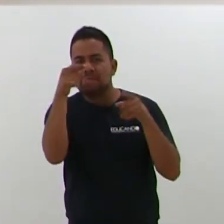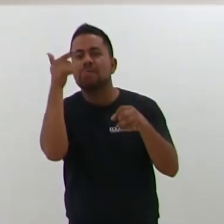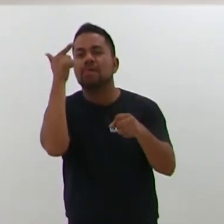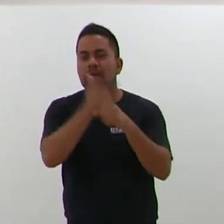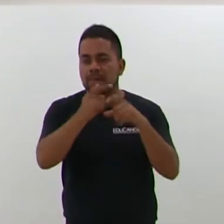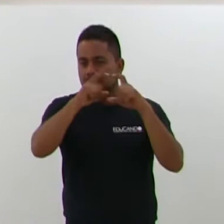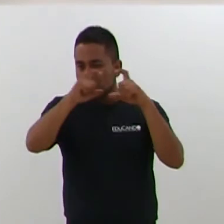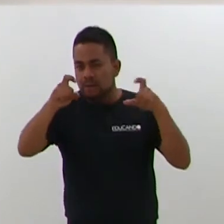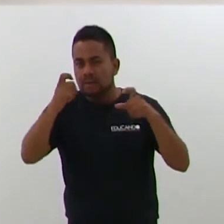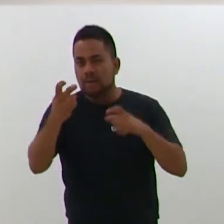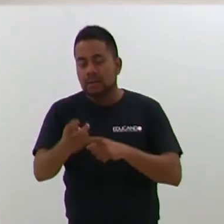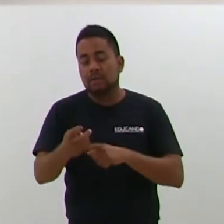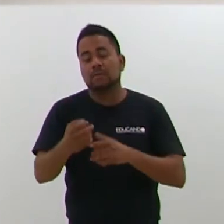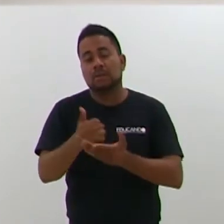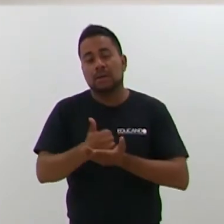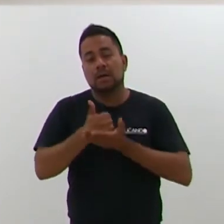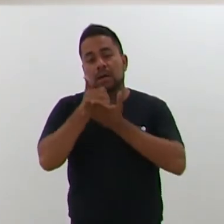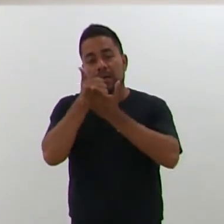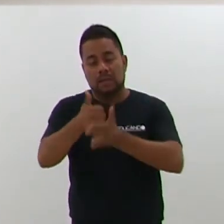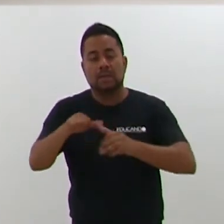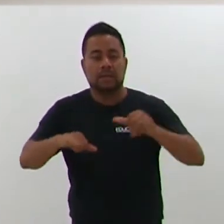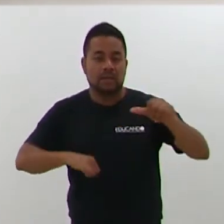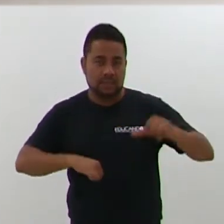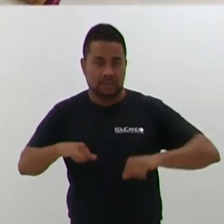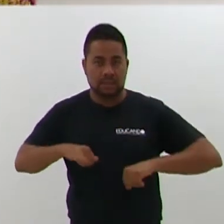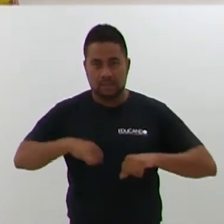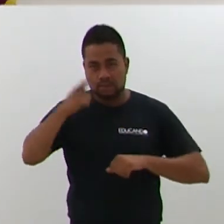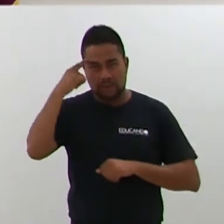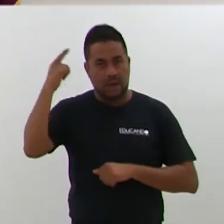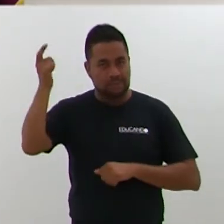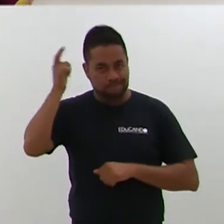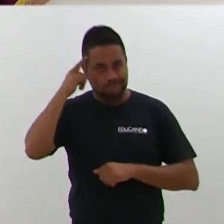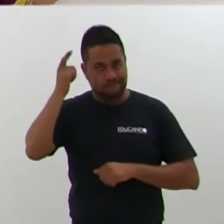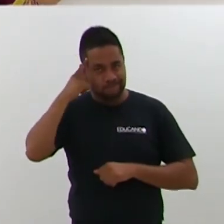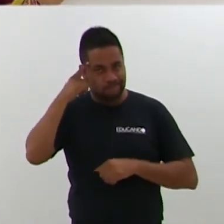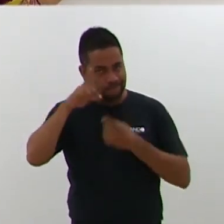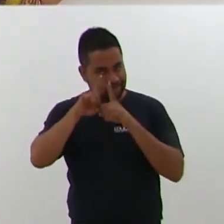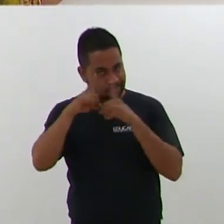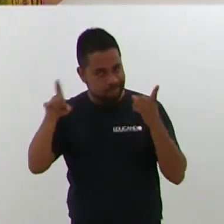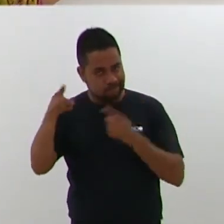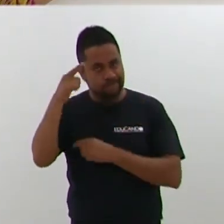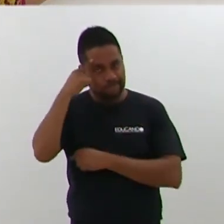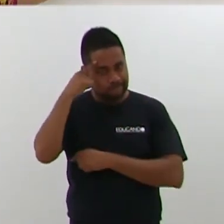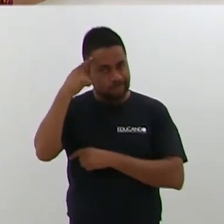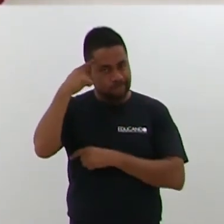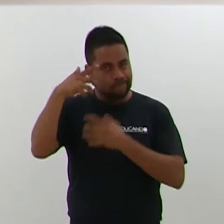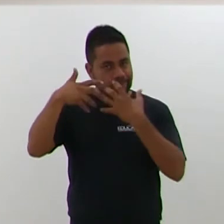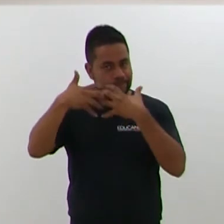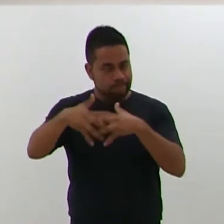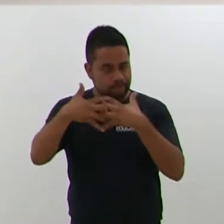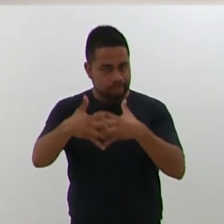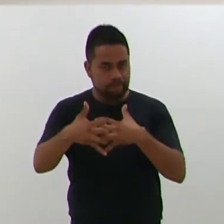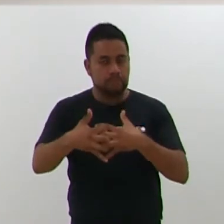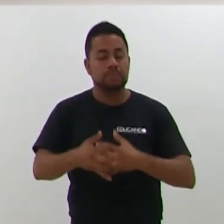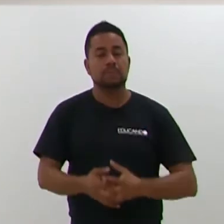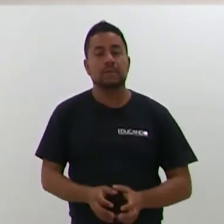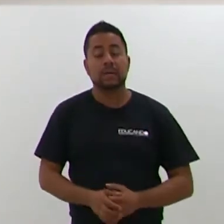Es un ejercicio que ayuda mucho a nuestra mente, a nuestro cerebro, ¿sí? Aparte, lo que